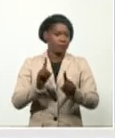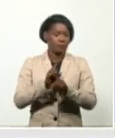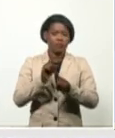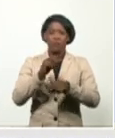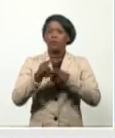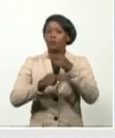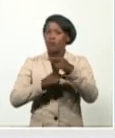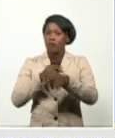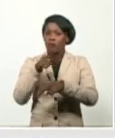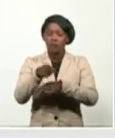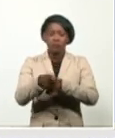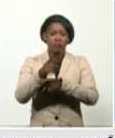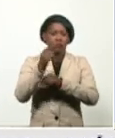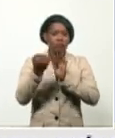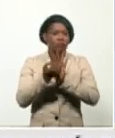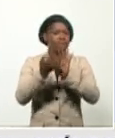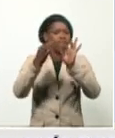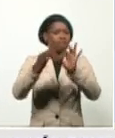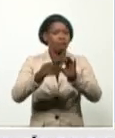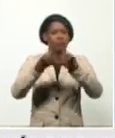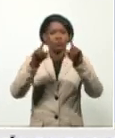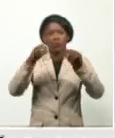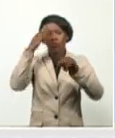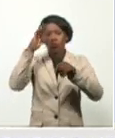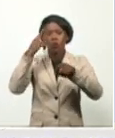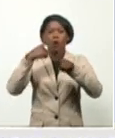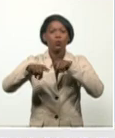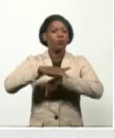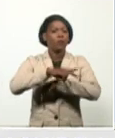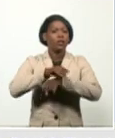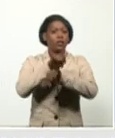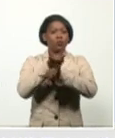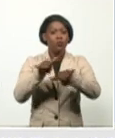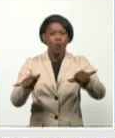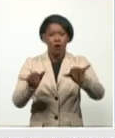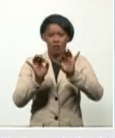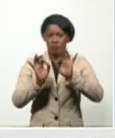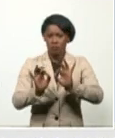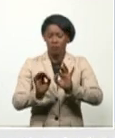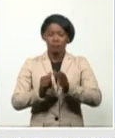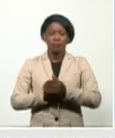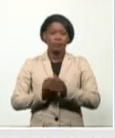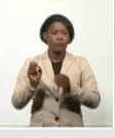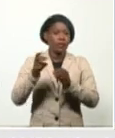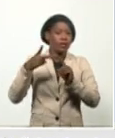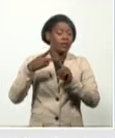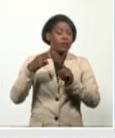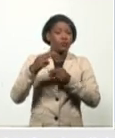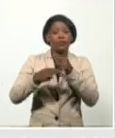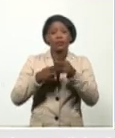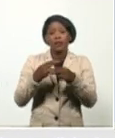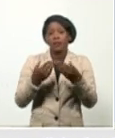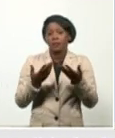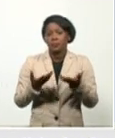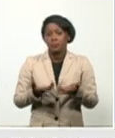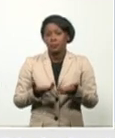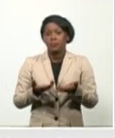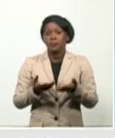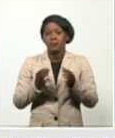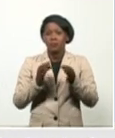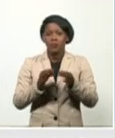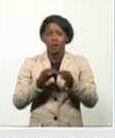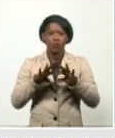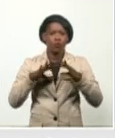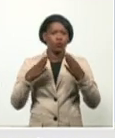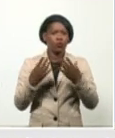diagnóstico confirmatorio de Cuba y del mundo. Y segundo, se realizó con todos los cuidados habidos y por